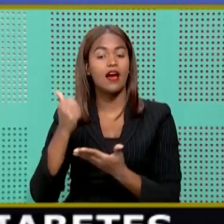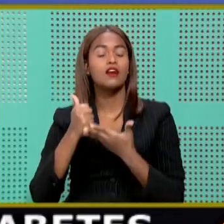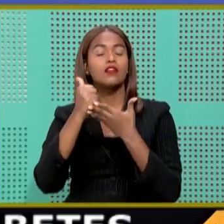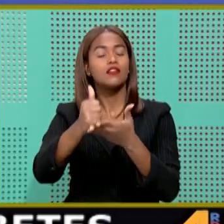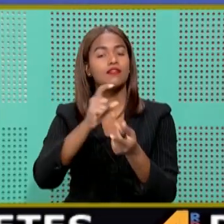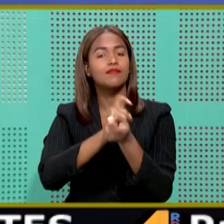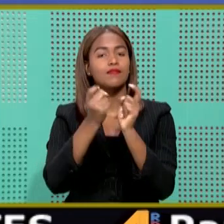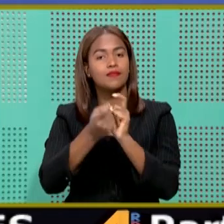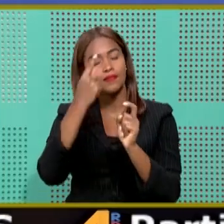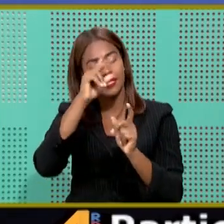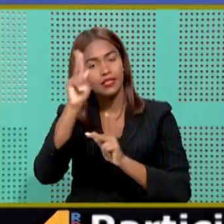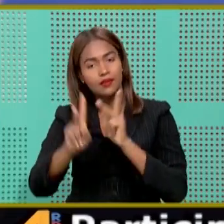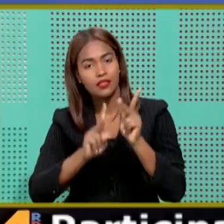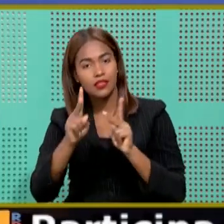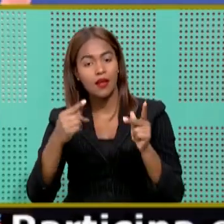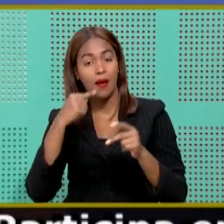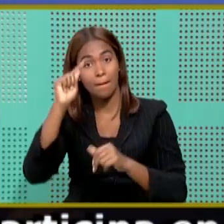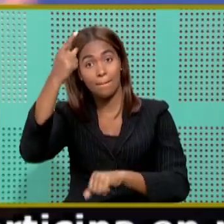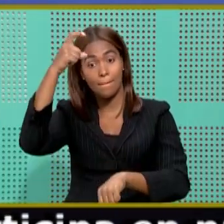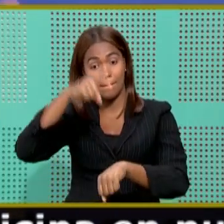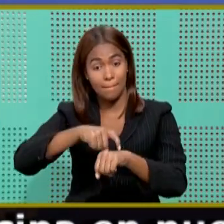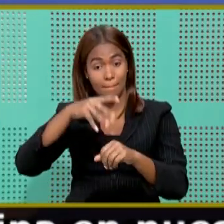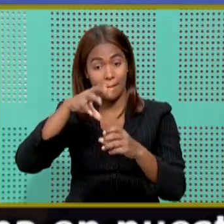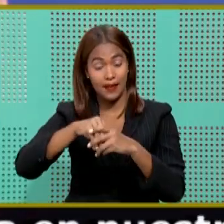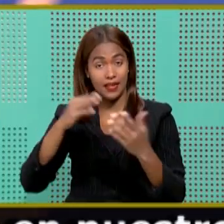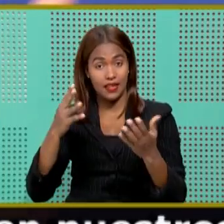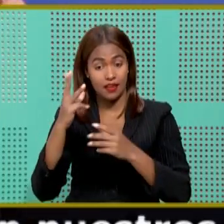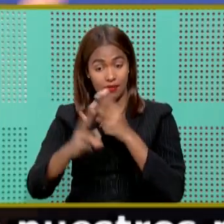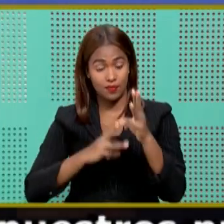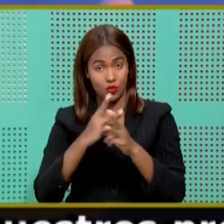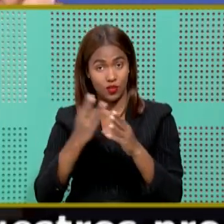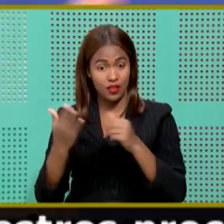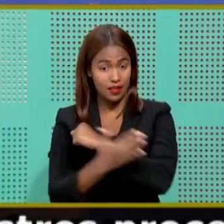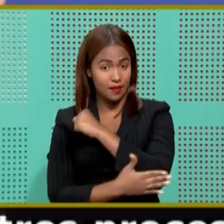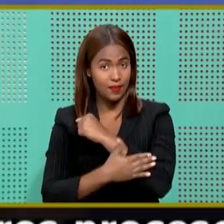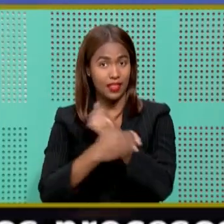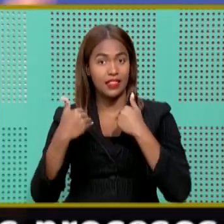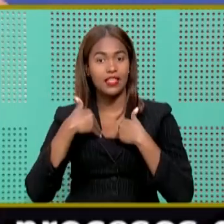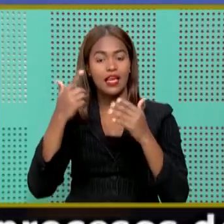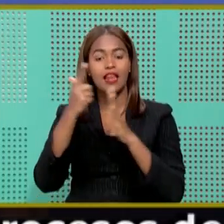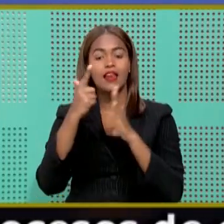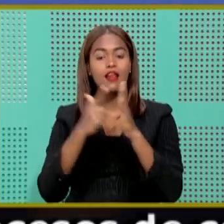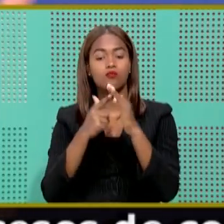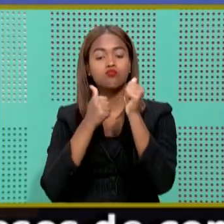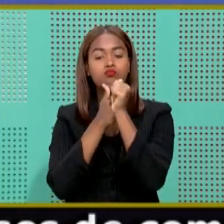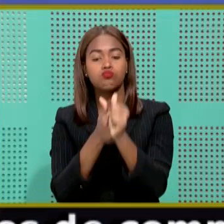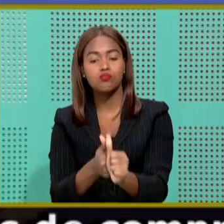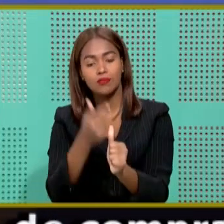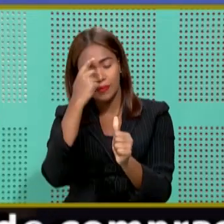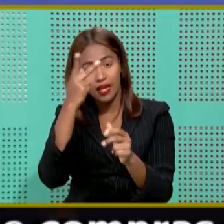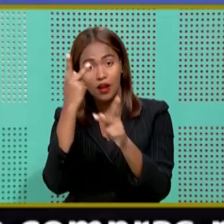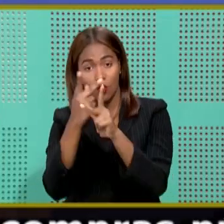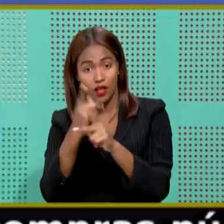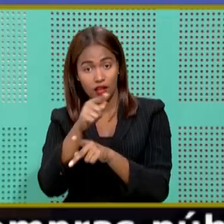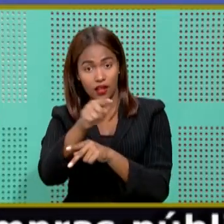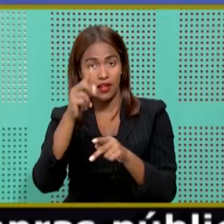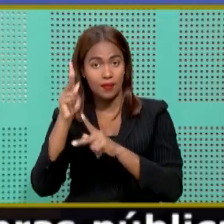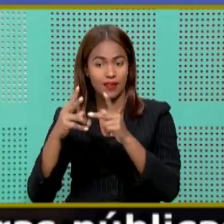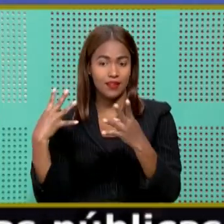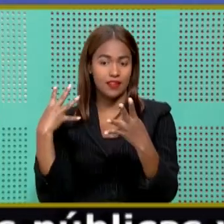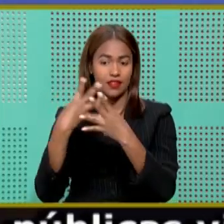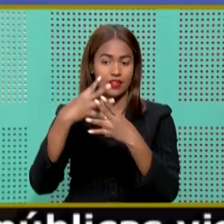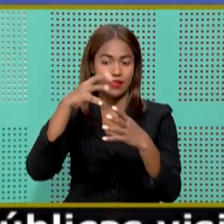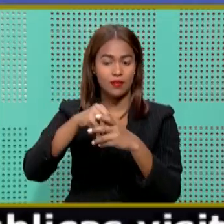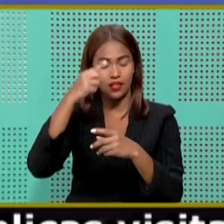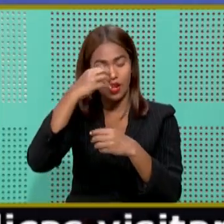fue construida por primera vez en el país, tomando en cuenta las reglas mínimas para el tratamiento de los reclusos de la Organización